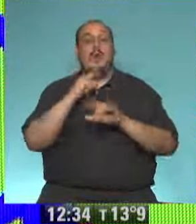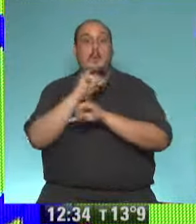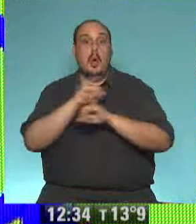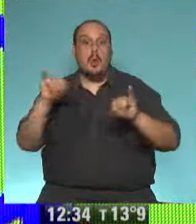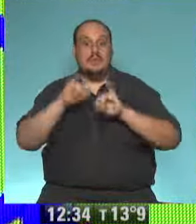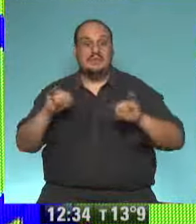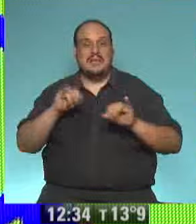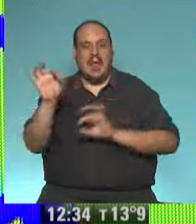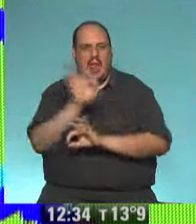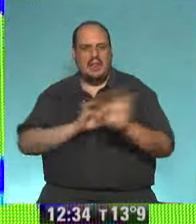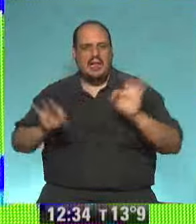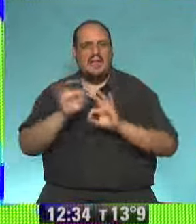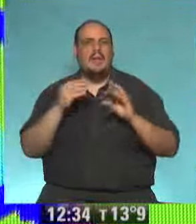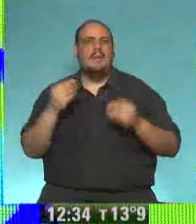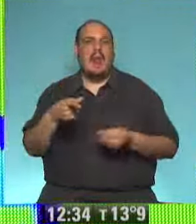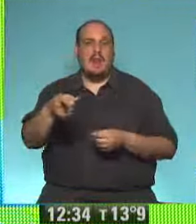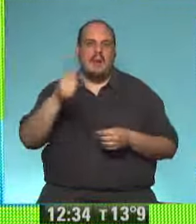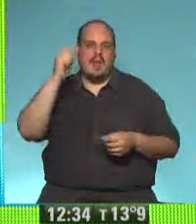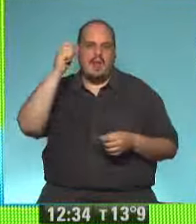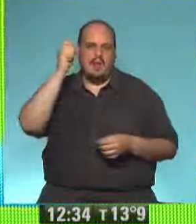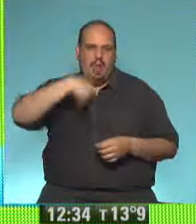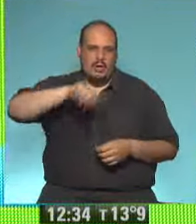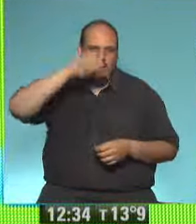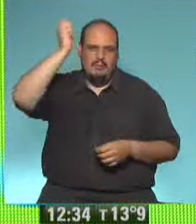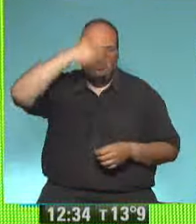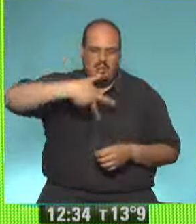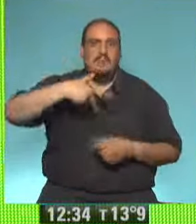para convencernos porque necesitan, obviamente, vender los productos. Y